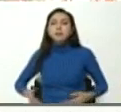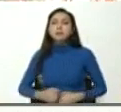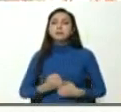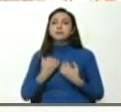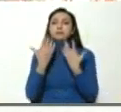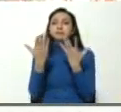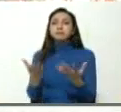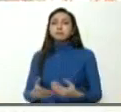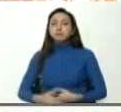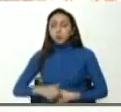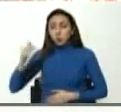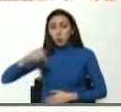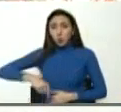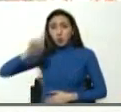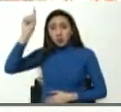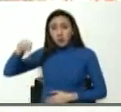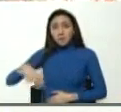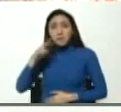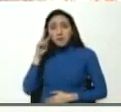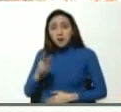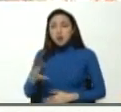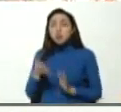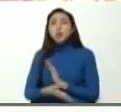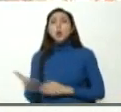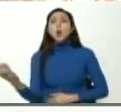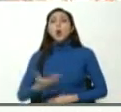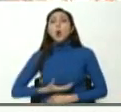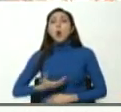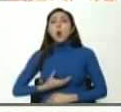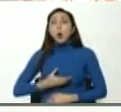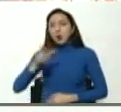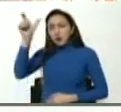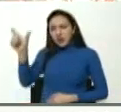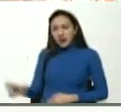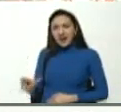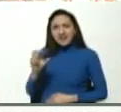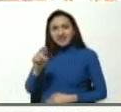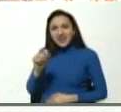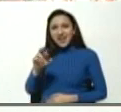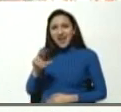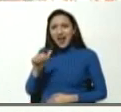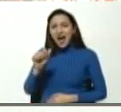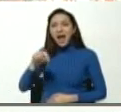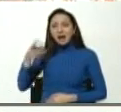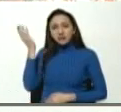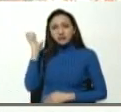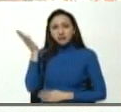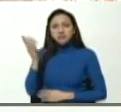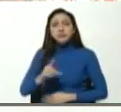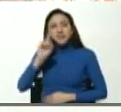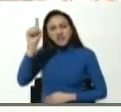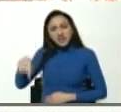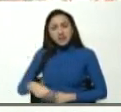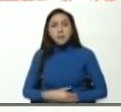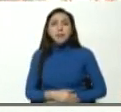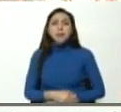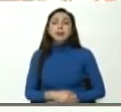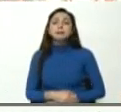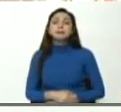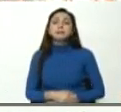hoy vi las palabras del alcalde alejandro terán y sin lugar a dudas